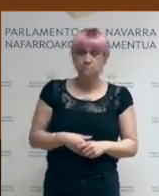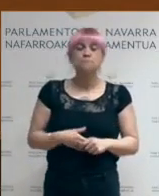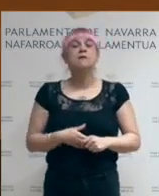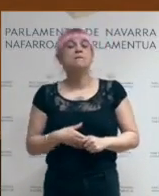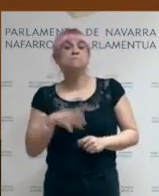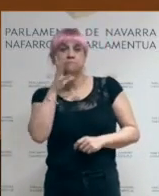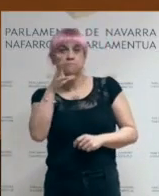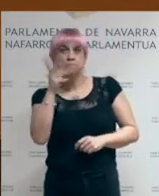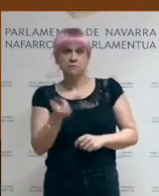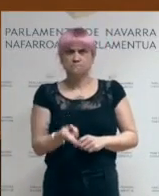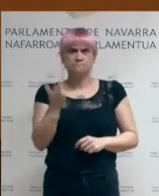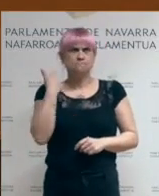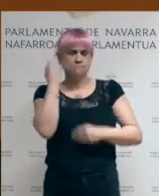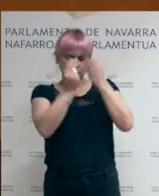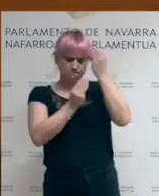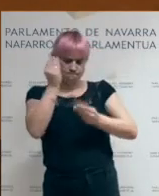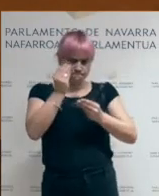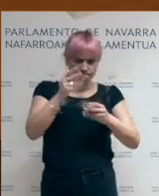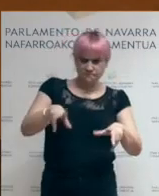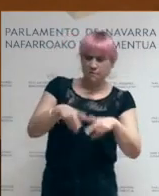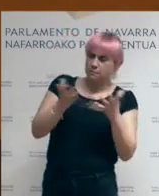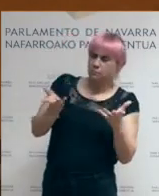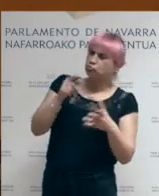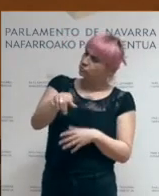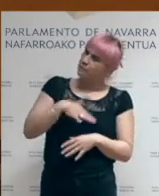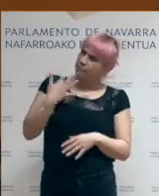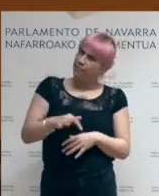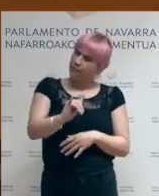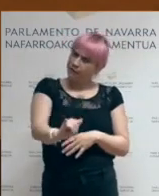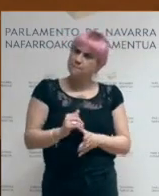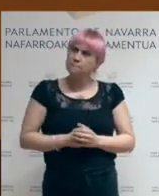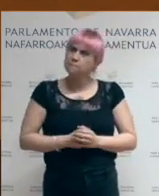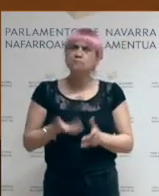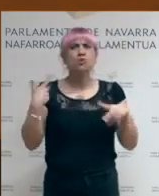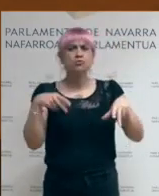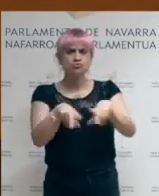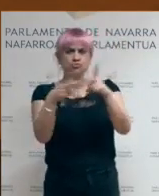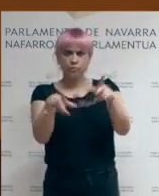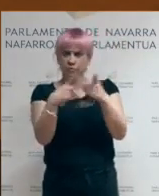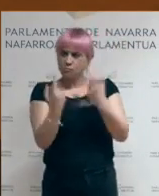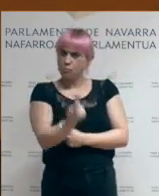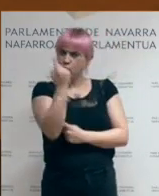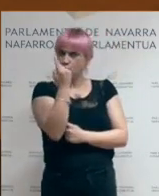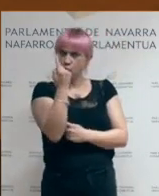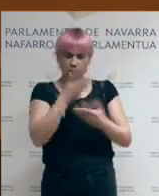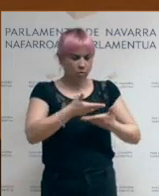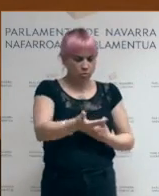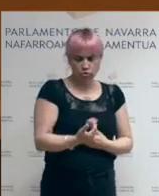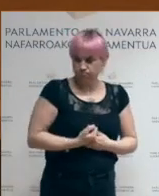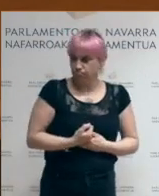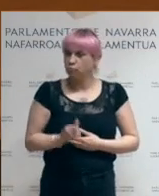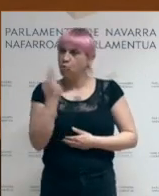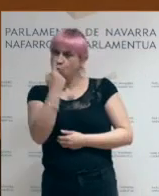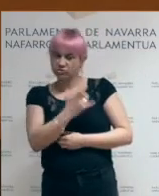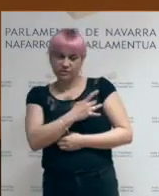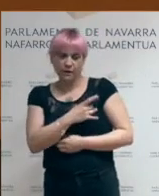porque haga un ejercicio de prospección social. Usted tiene capacidad para ello. Y dígame cómo sería una sociedad con un solo periódico, un solo